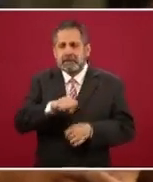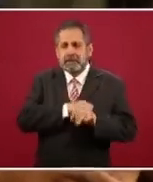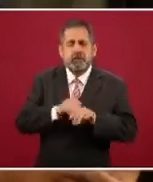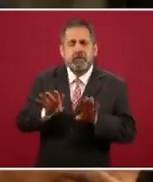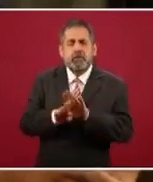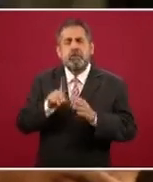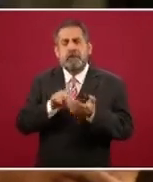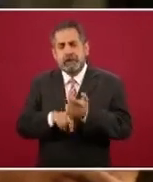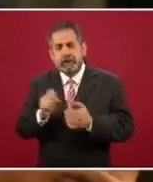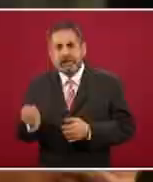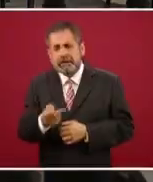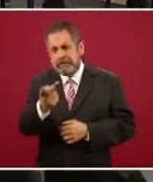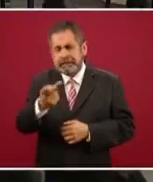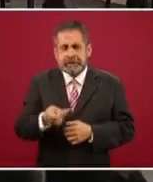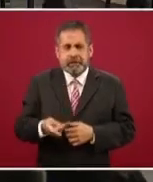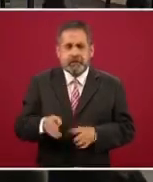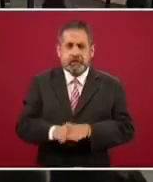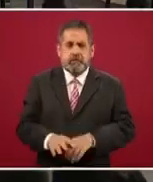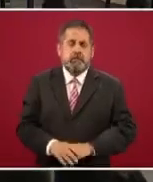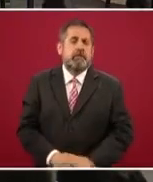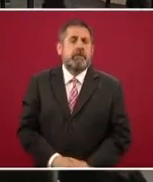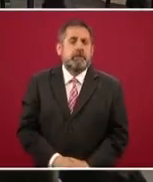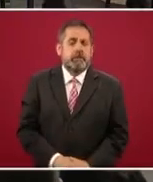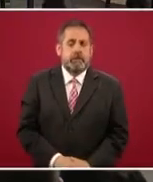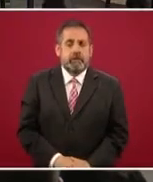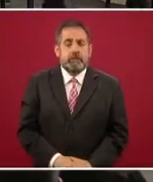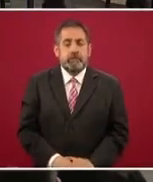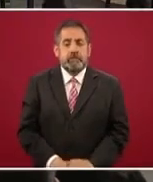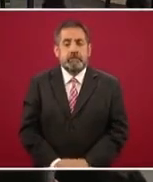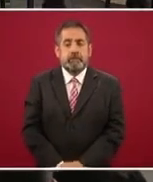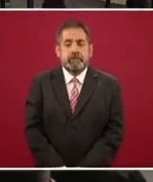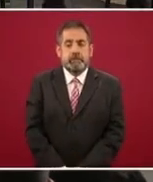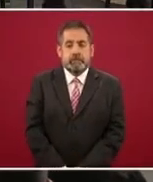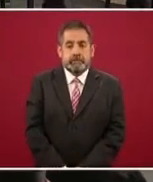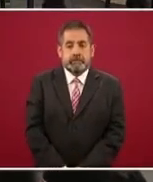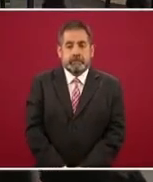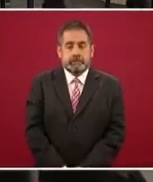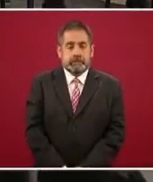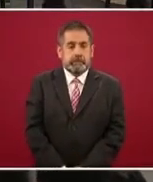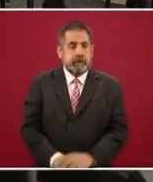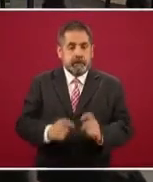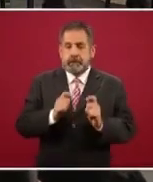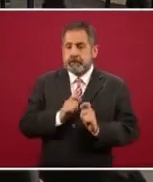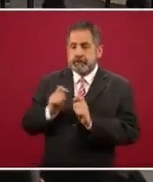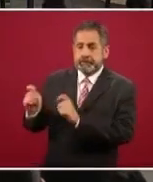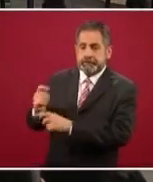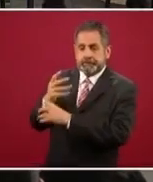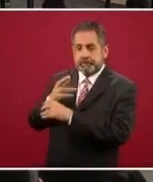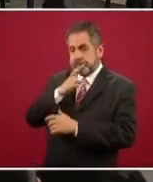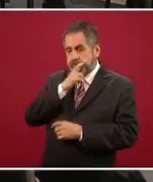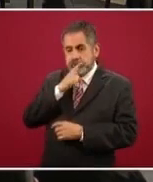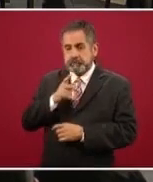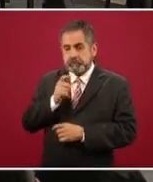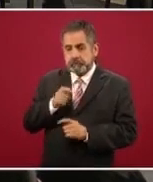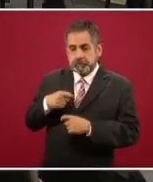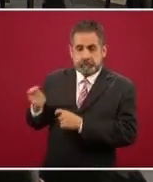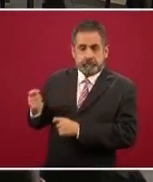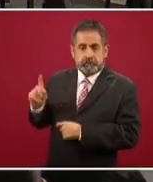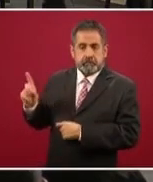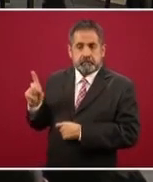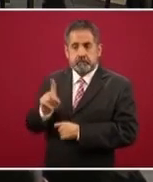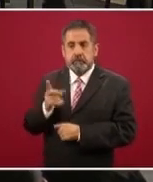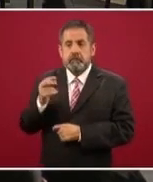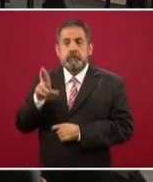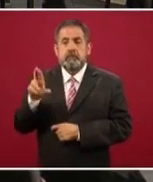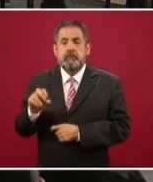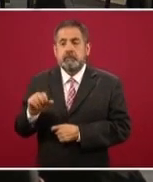primera pregunta, señor presidente. Sí, yo le daría la palabra a el